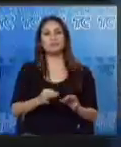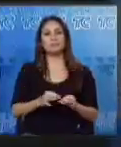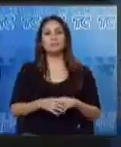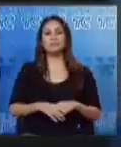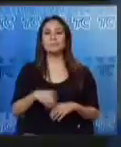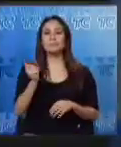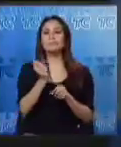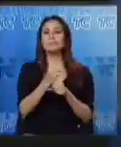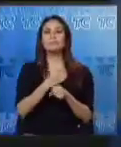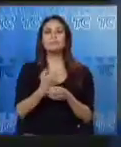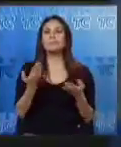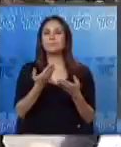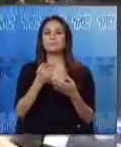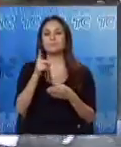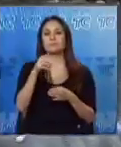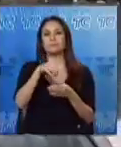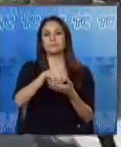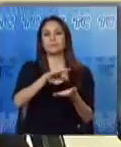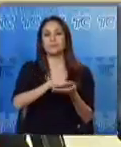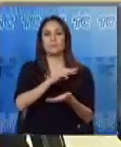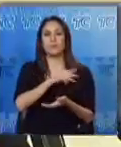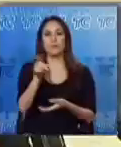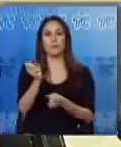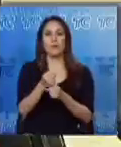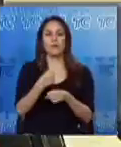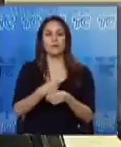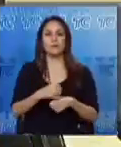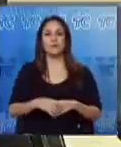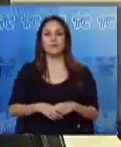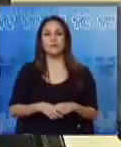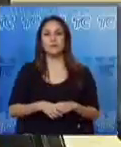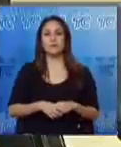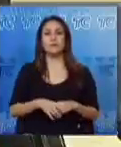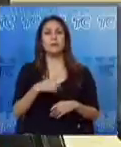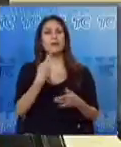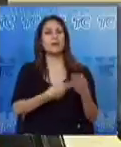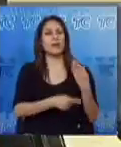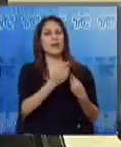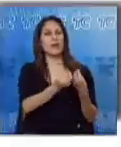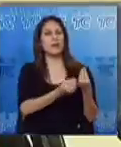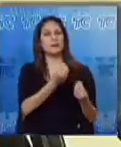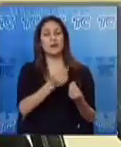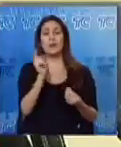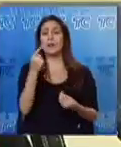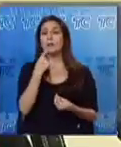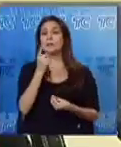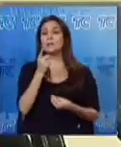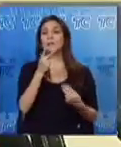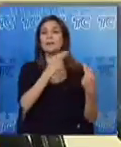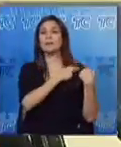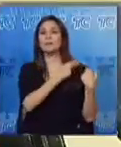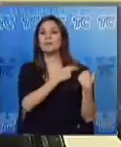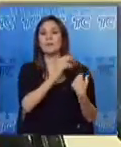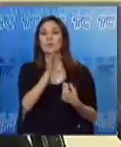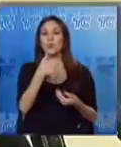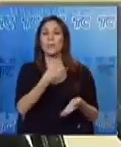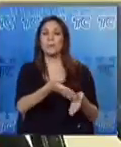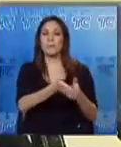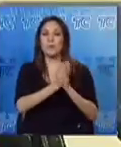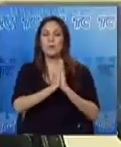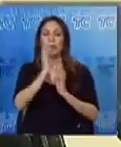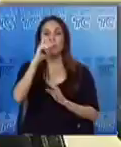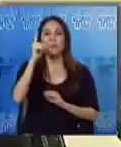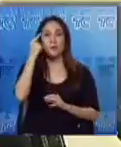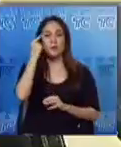cumplía funciones específicas en el Cabildo. Se le pregunta al señor qué otro tipo de operaciones tenía, y él dice que era el encargado de solicitar al